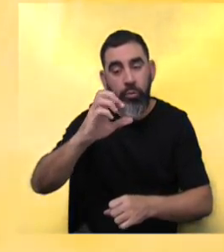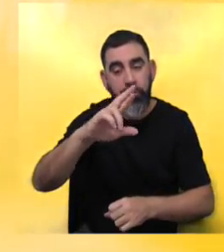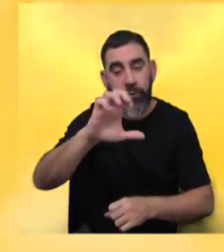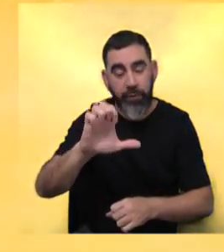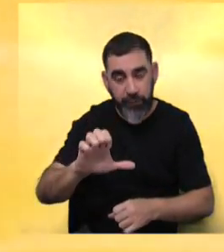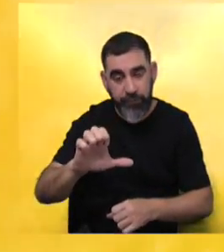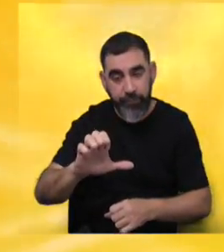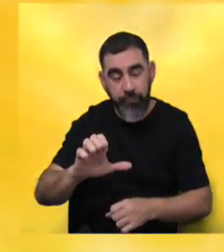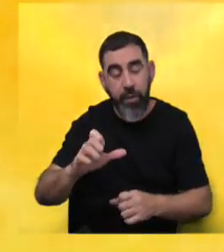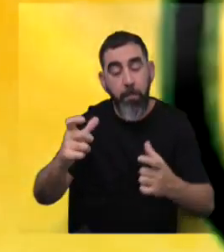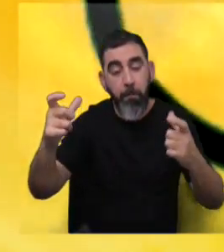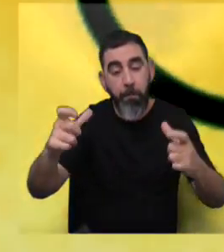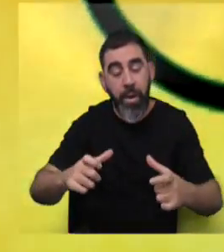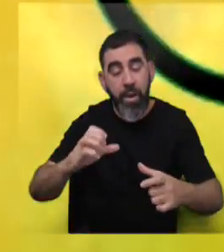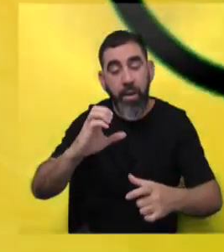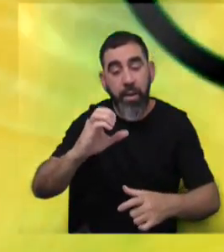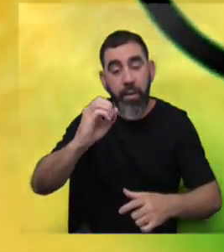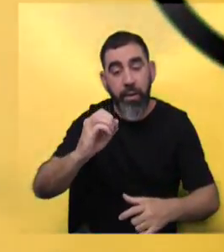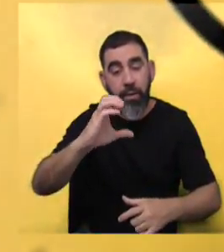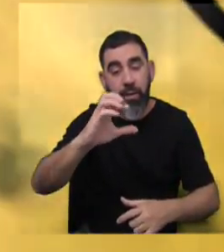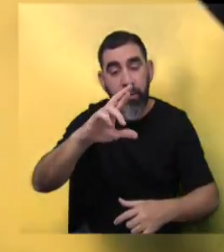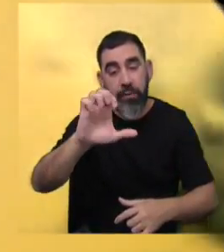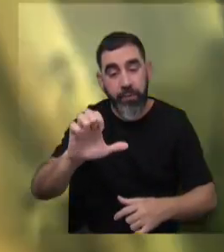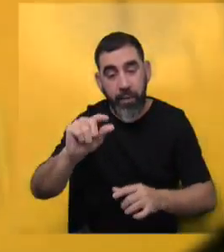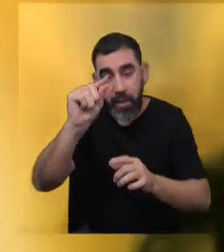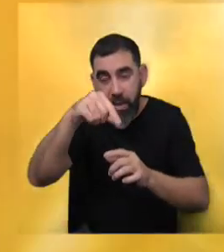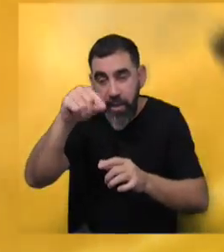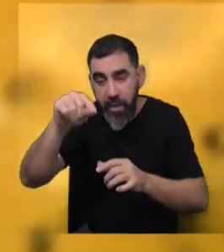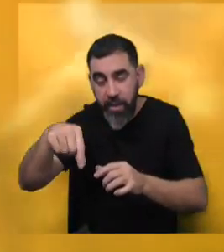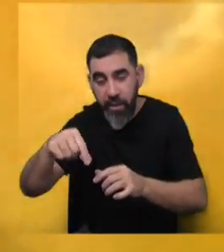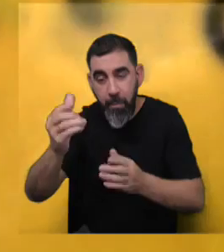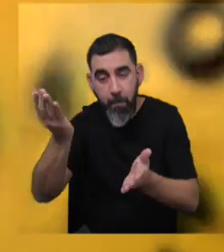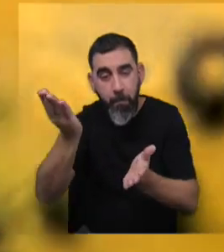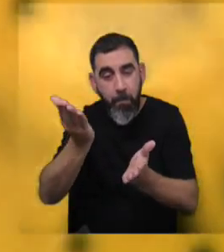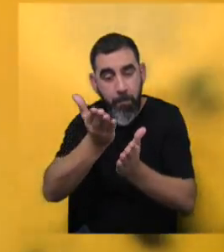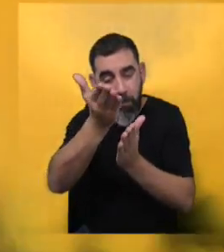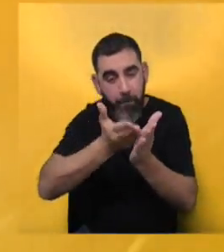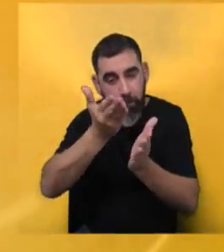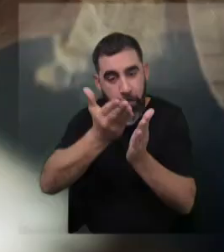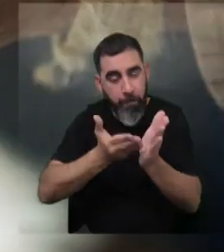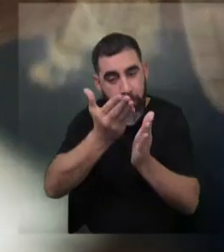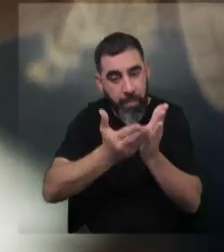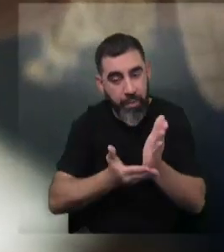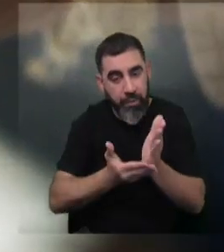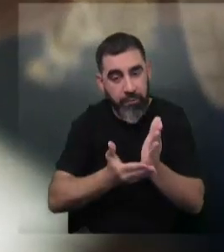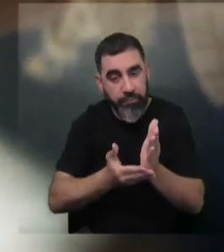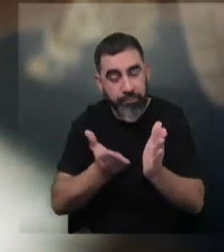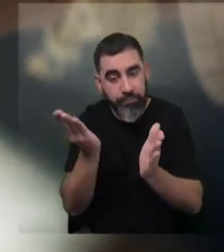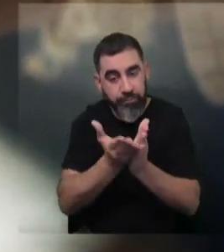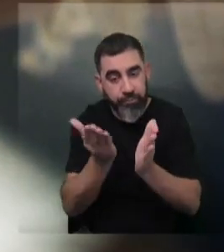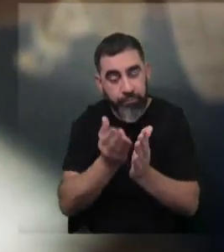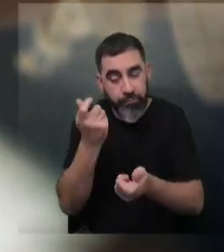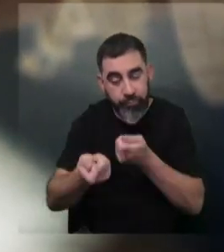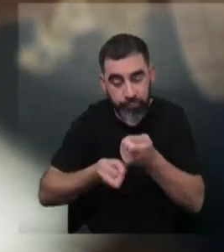con plaquetas de ocre utilizadas, como se ven las líneas, estas son las marcas de las lascas y de los